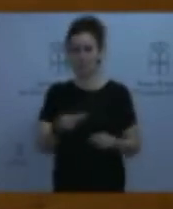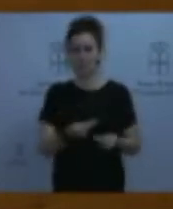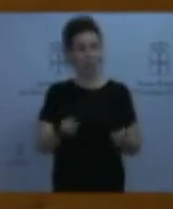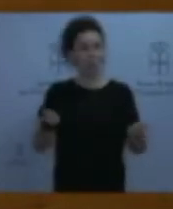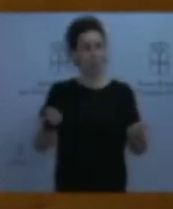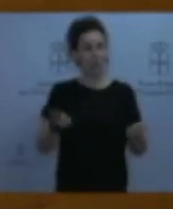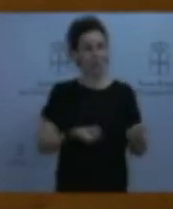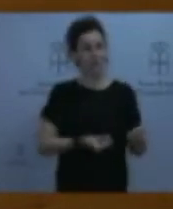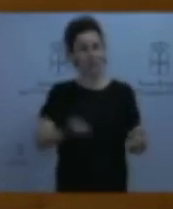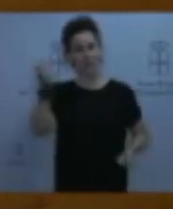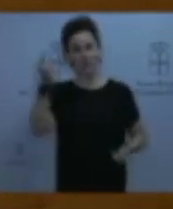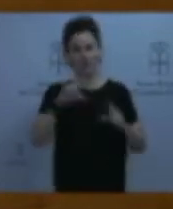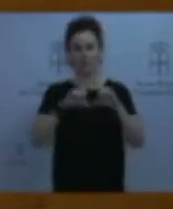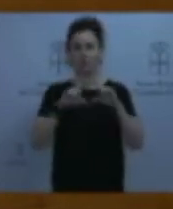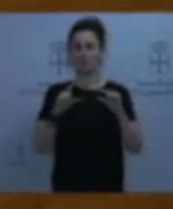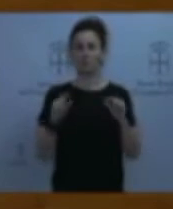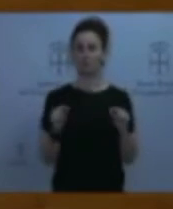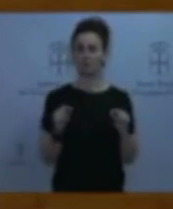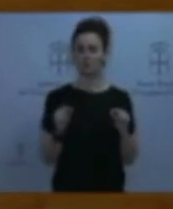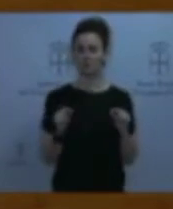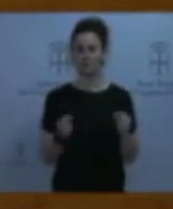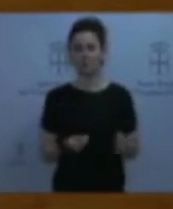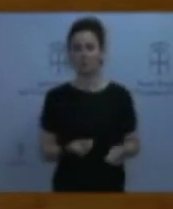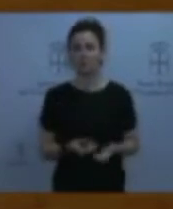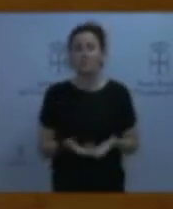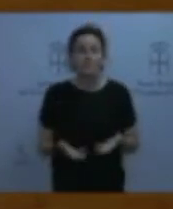¿no? Y han volado...